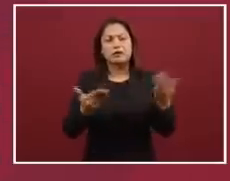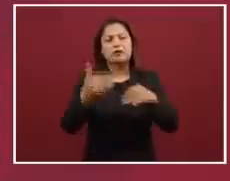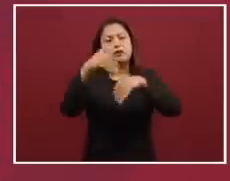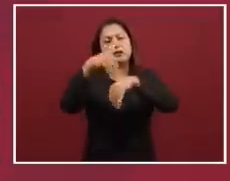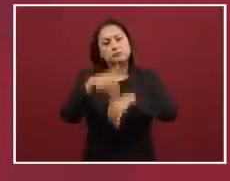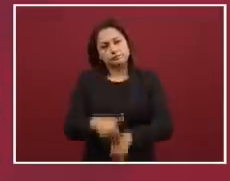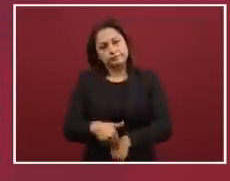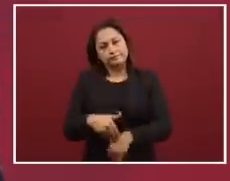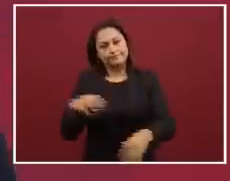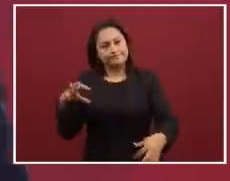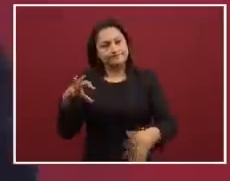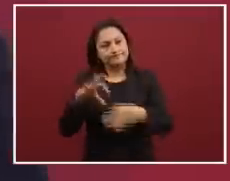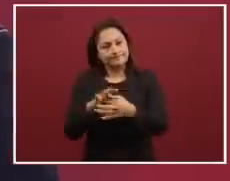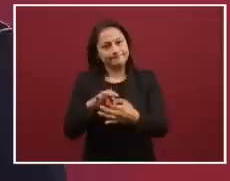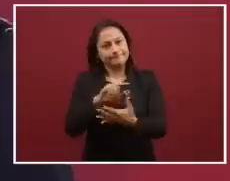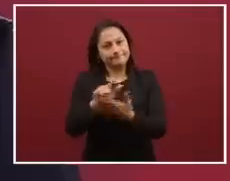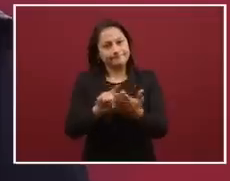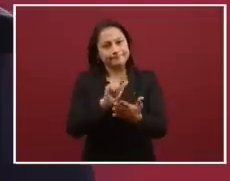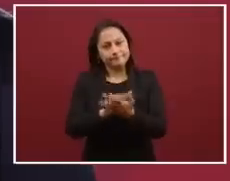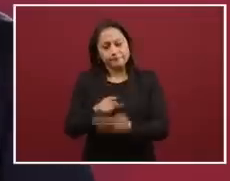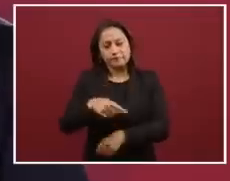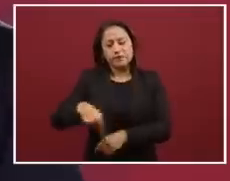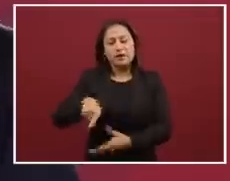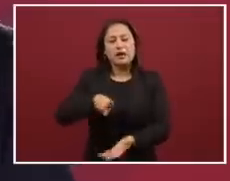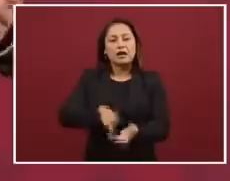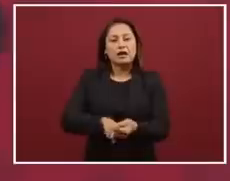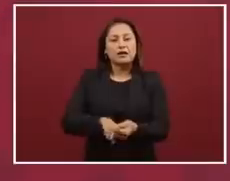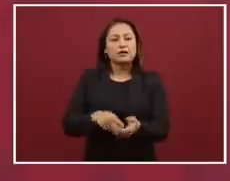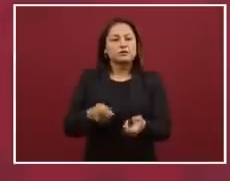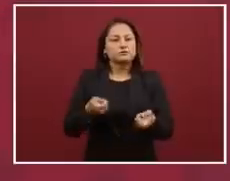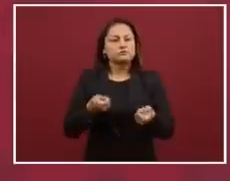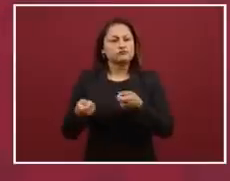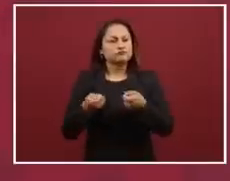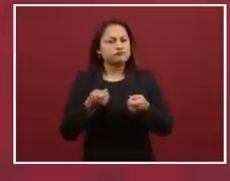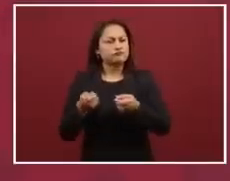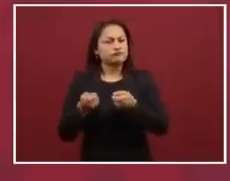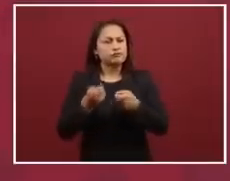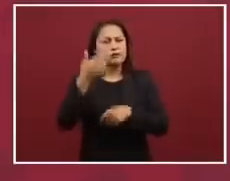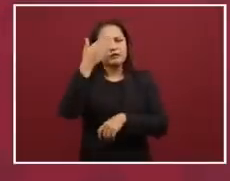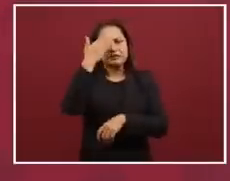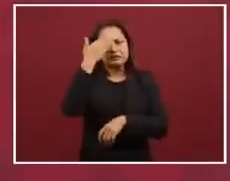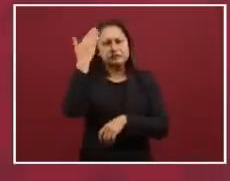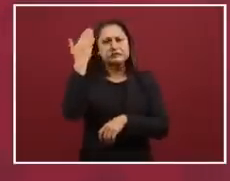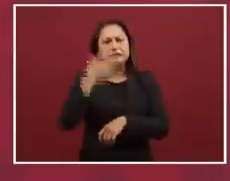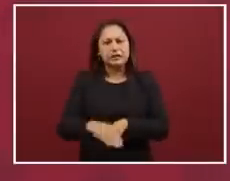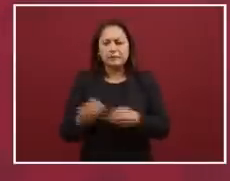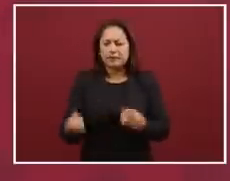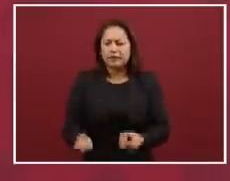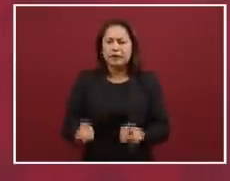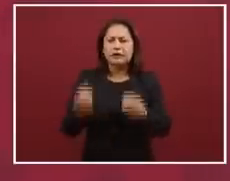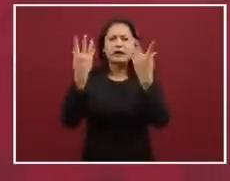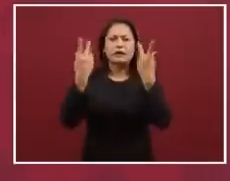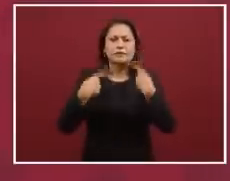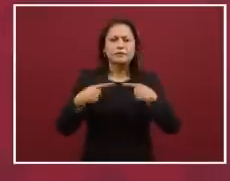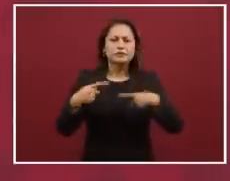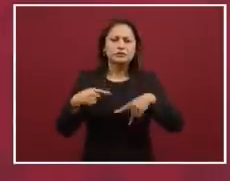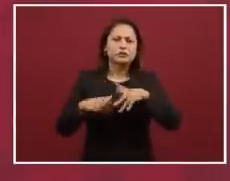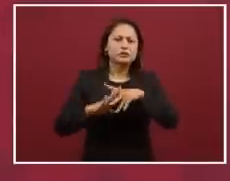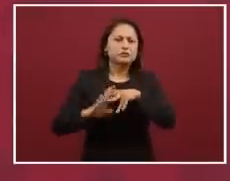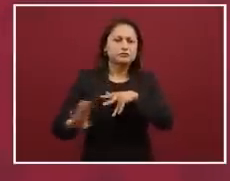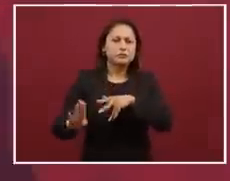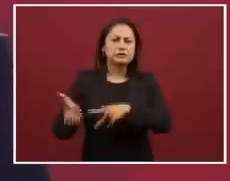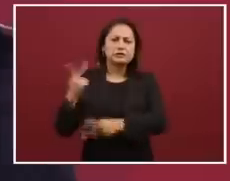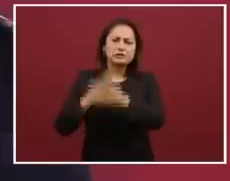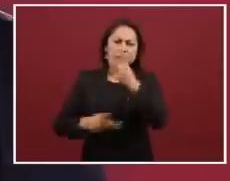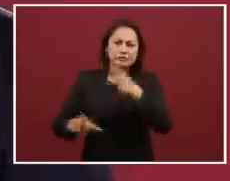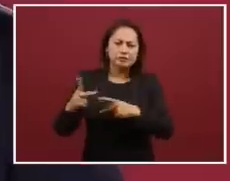el conocimiento de cuántos migrantes pasan por la frontera. Y también